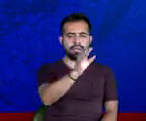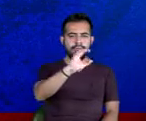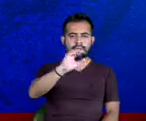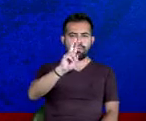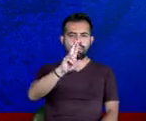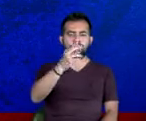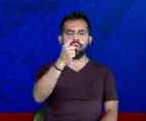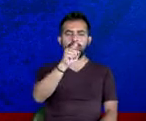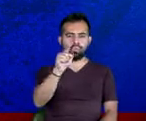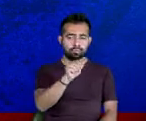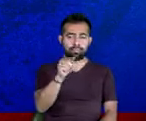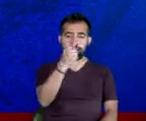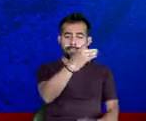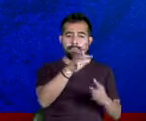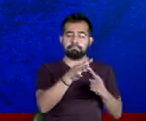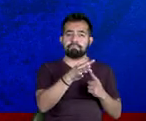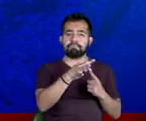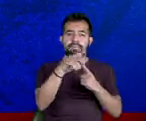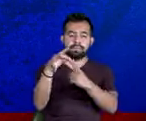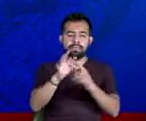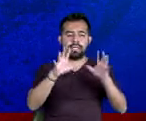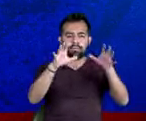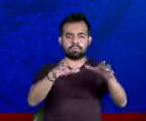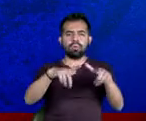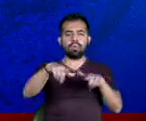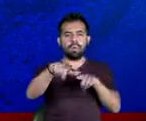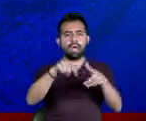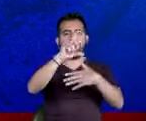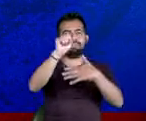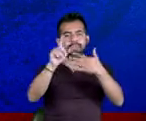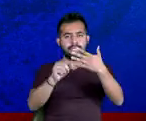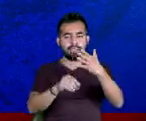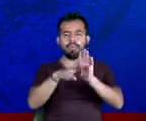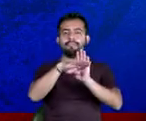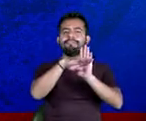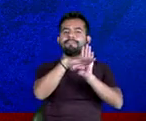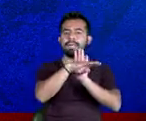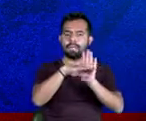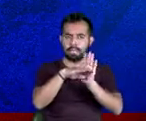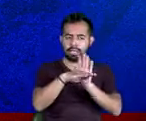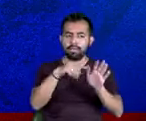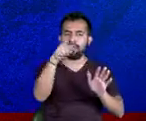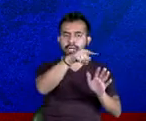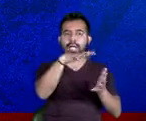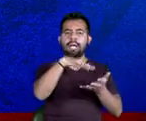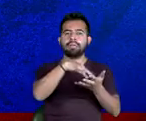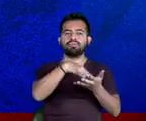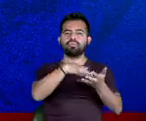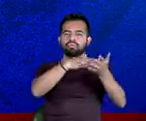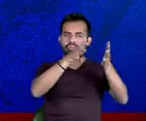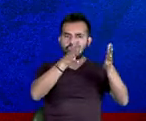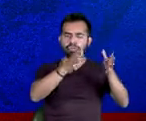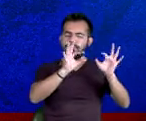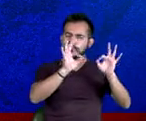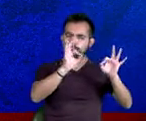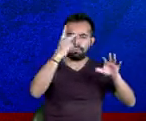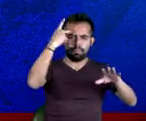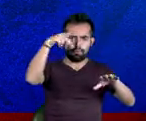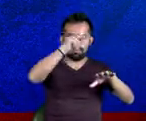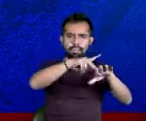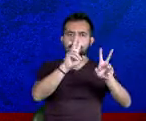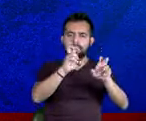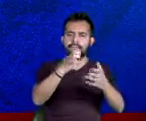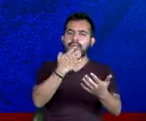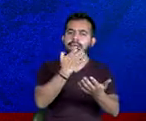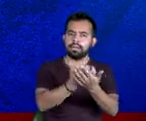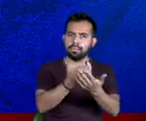es especialista en el sector financiero bancario, sus estudios son en el ámbito de las finanzas y la economía, y